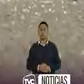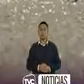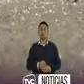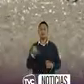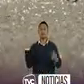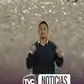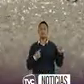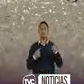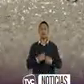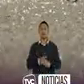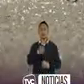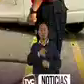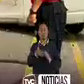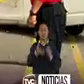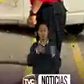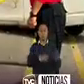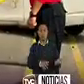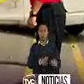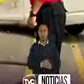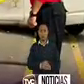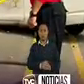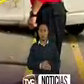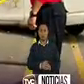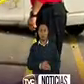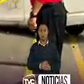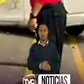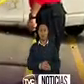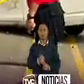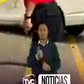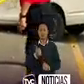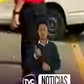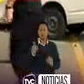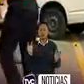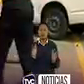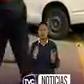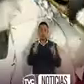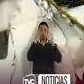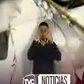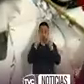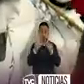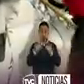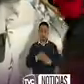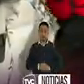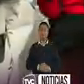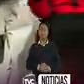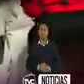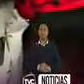heridos como la persona fallecida eran ocupantes de la pequeña buseta.